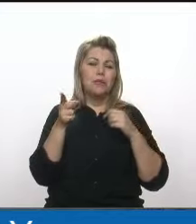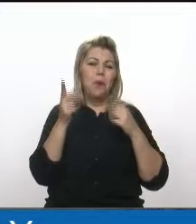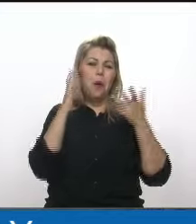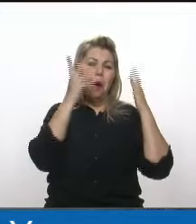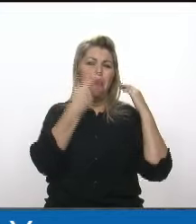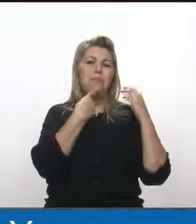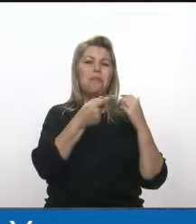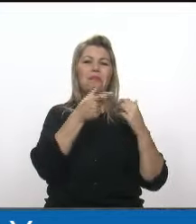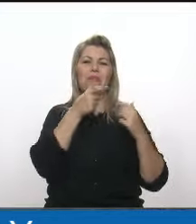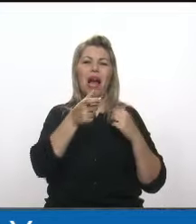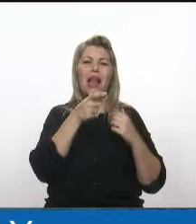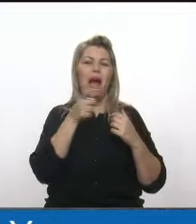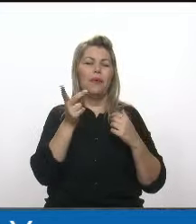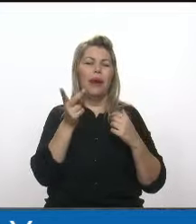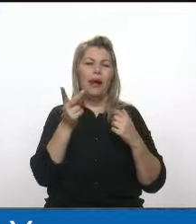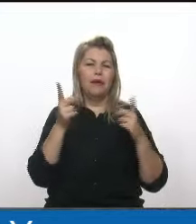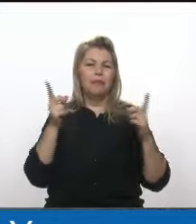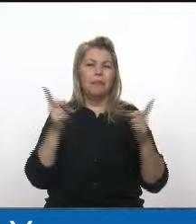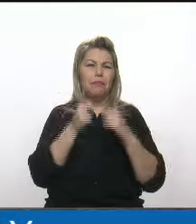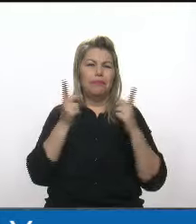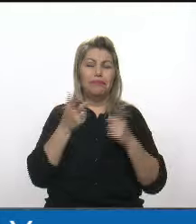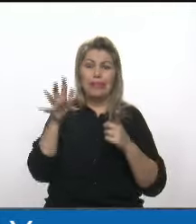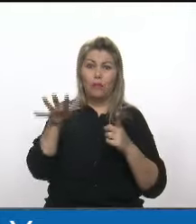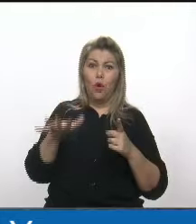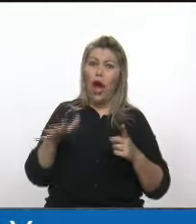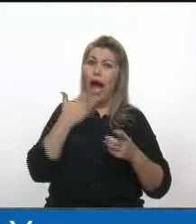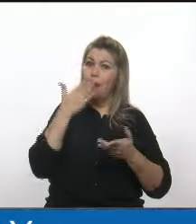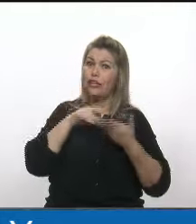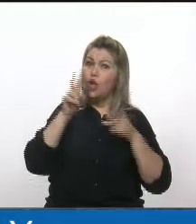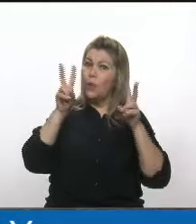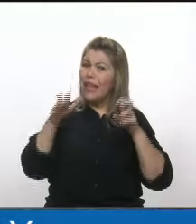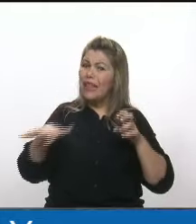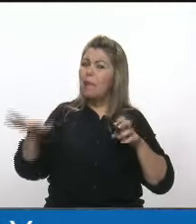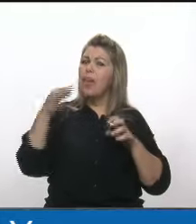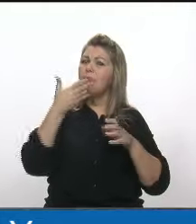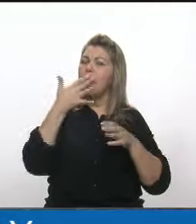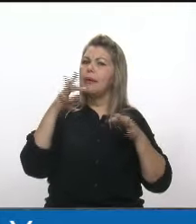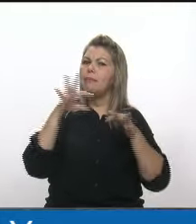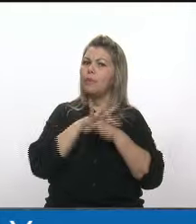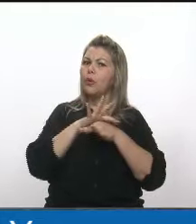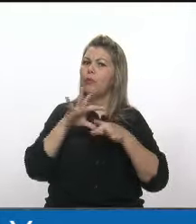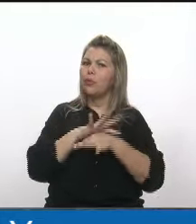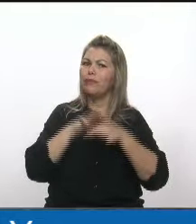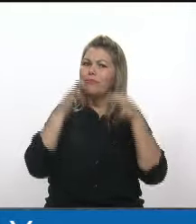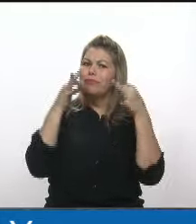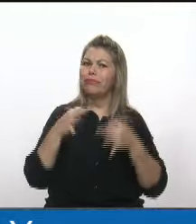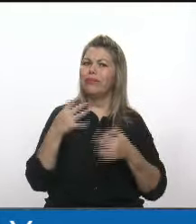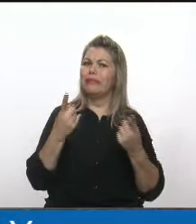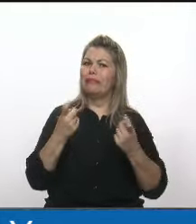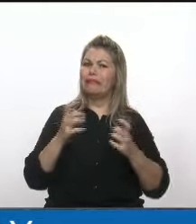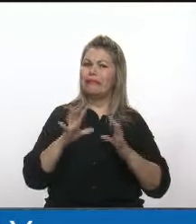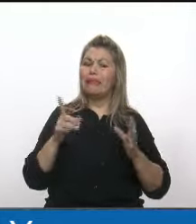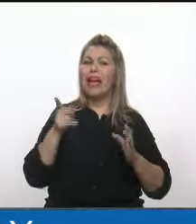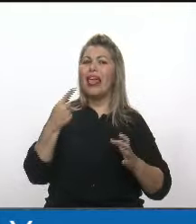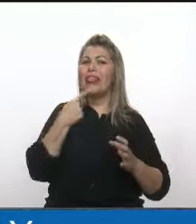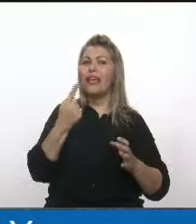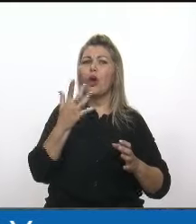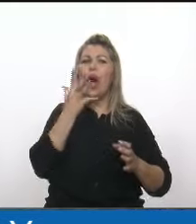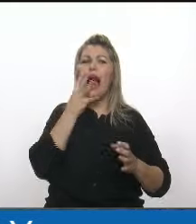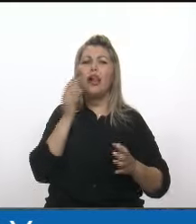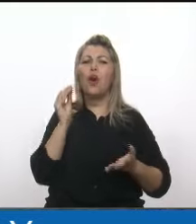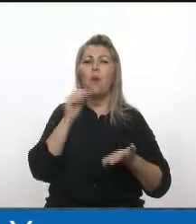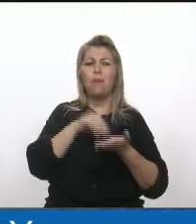poca precisión insisto es una región donde se requiere mucha precisión Pero además dijo una cosa más usó la palabra